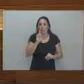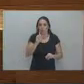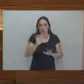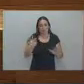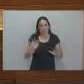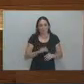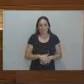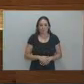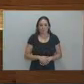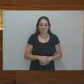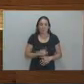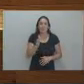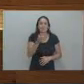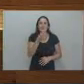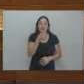hacían los parlamentarios.